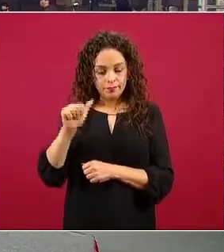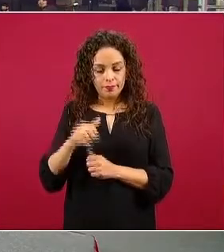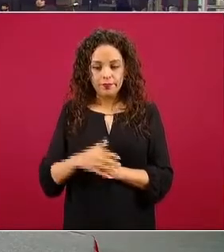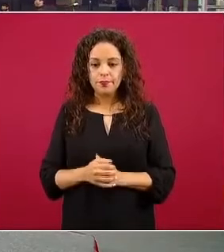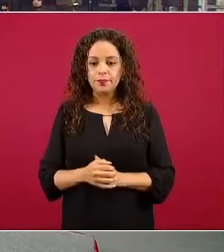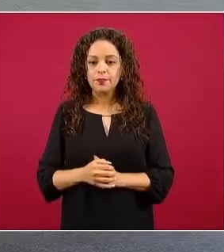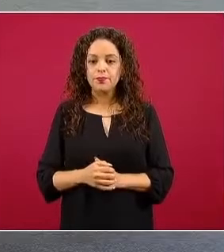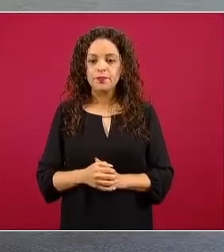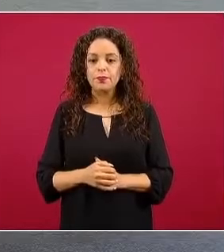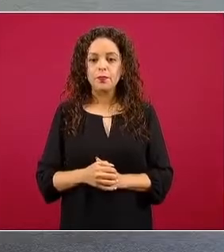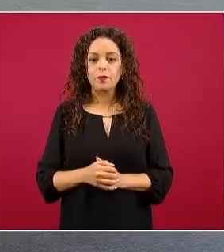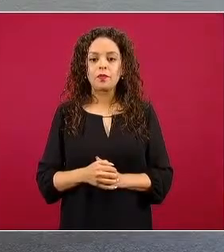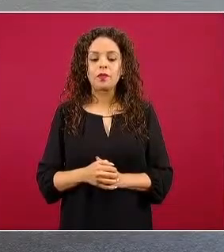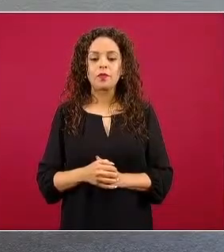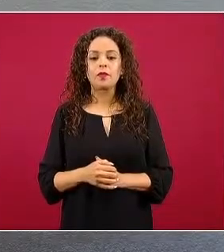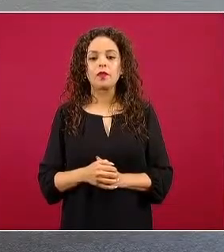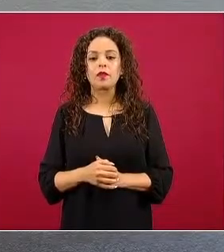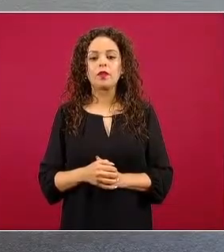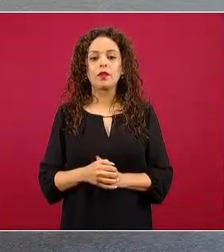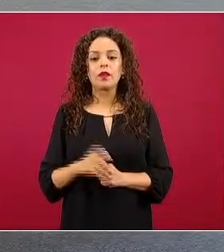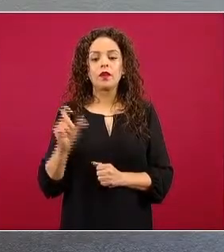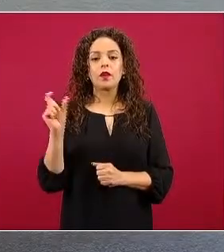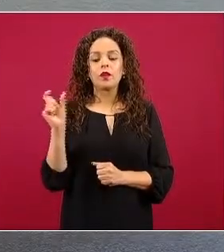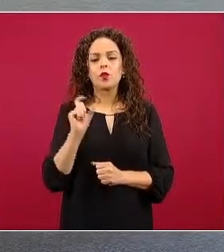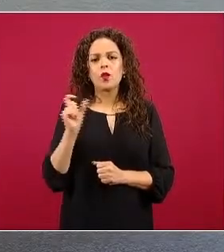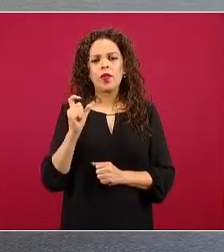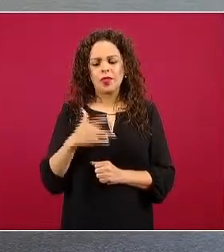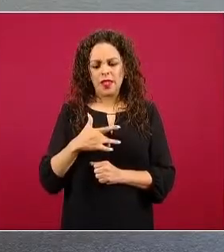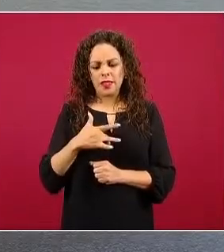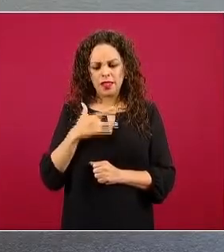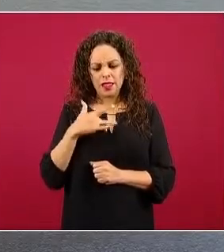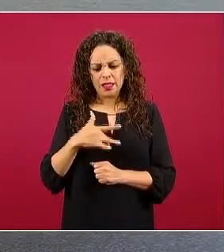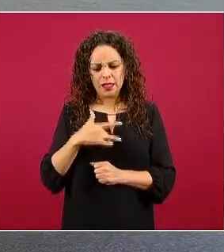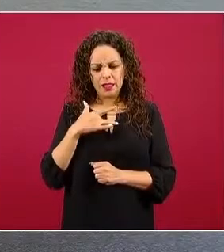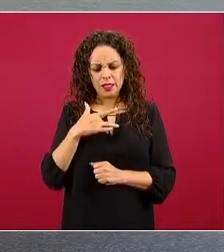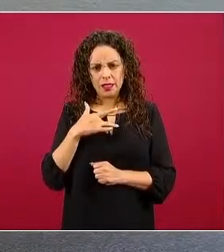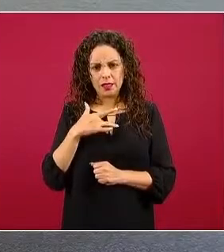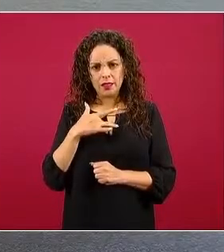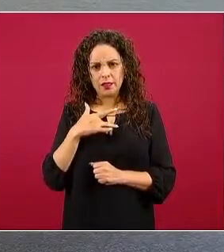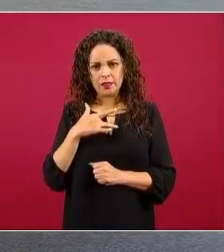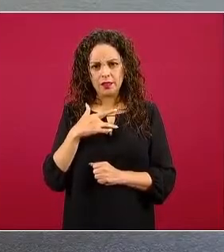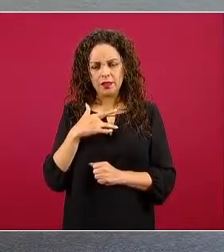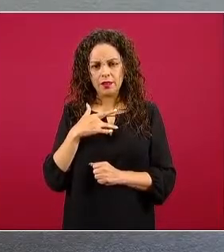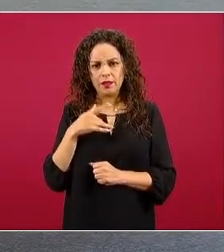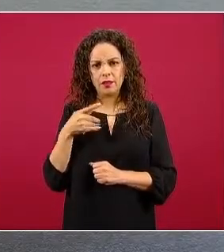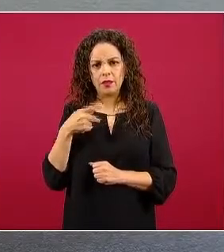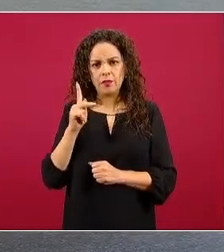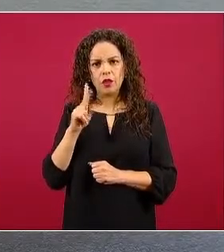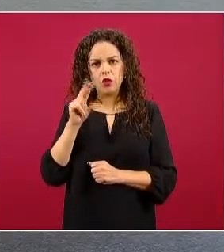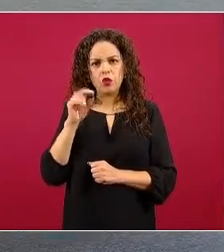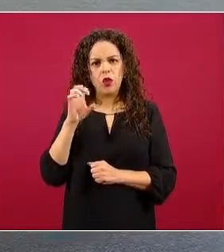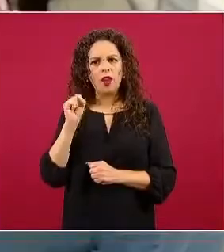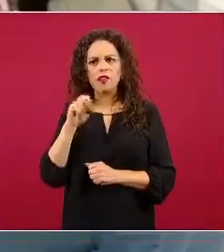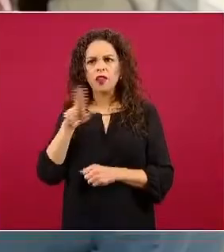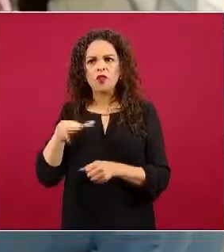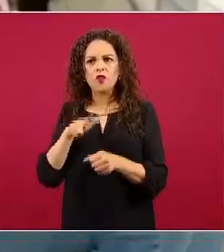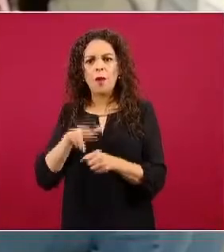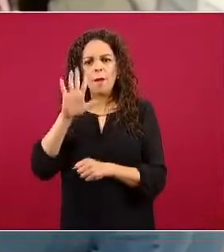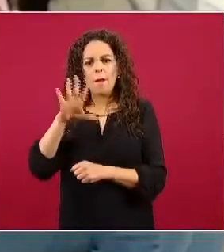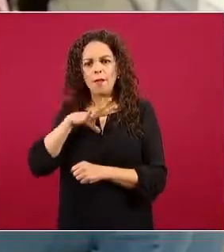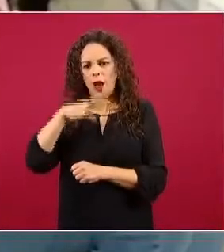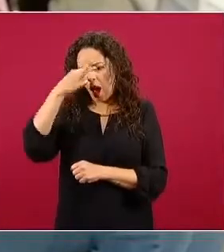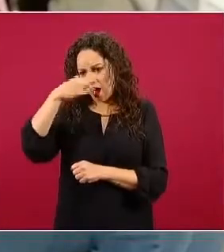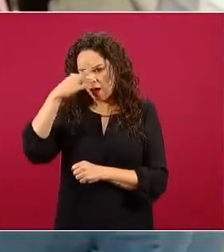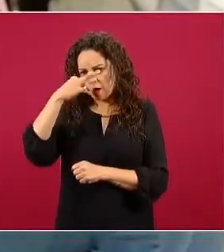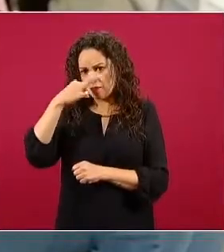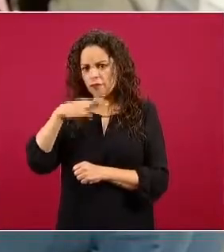en los casos en los que los síntomas que presentan no son los tradicionales de una gripe, sino hay muchos casos